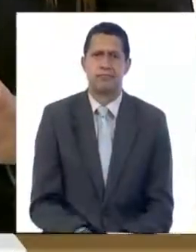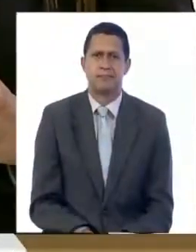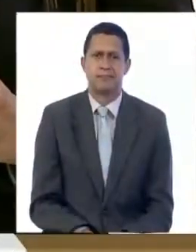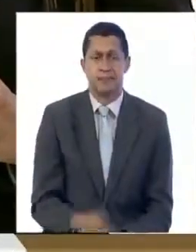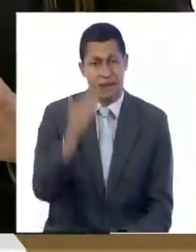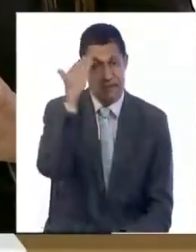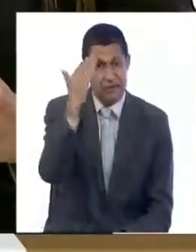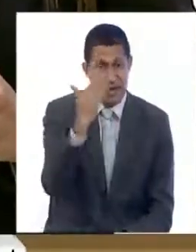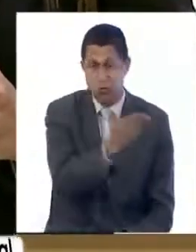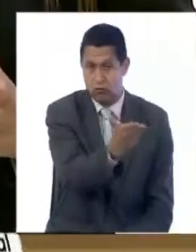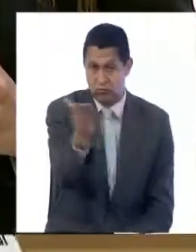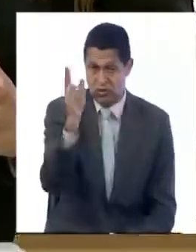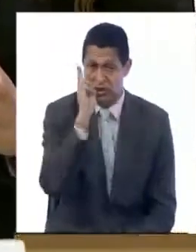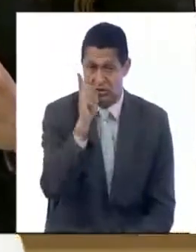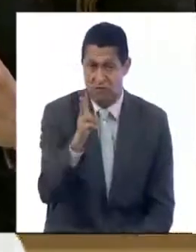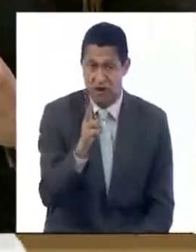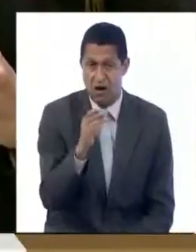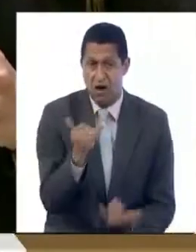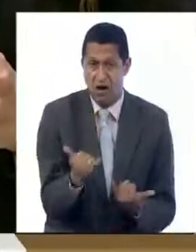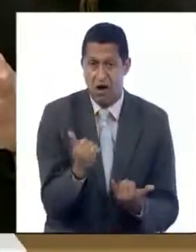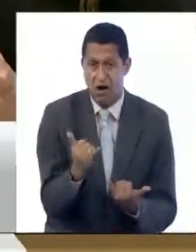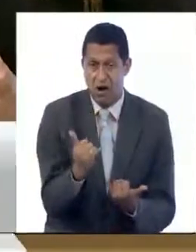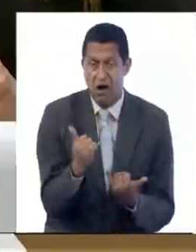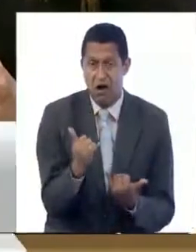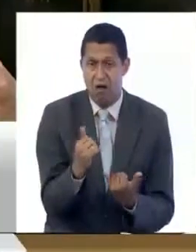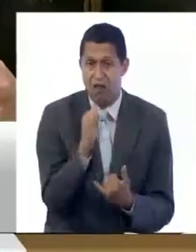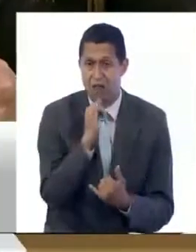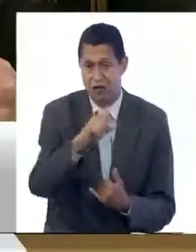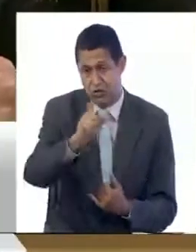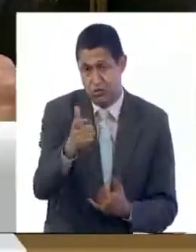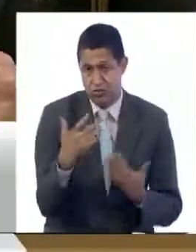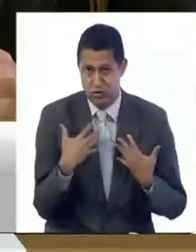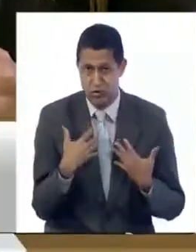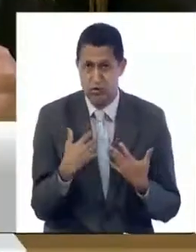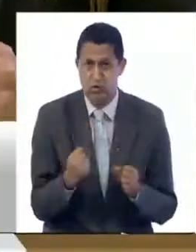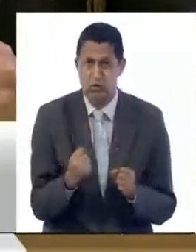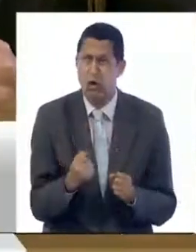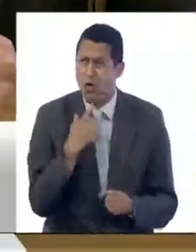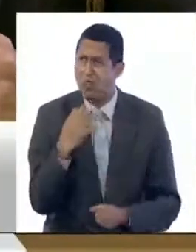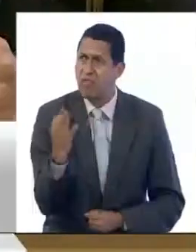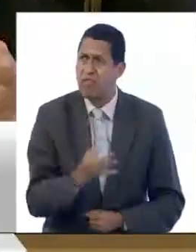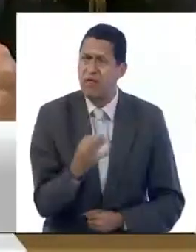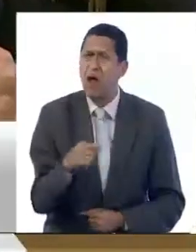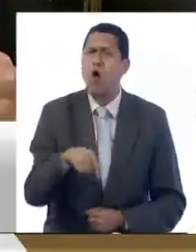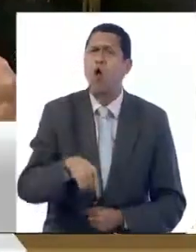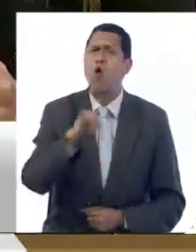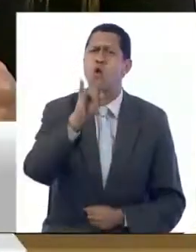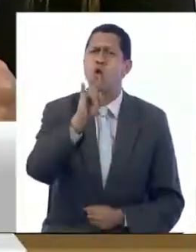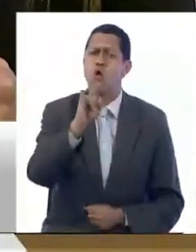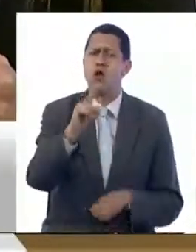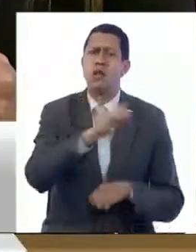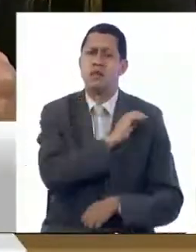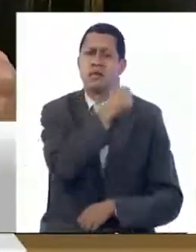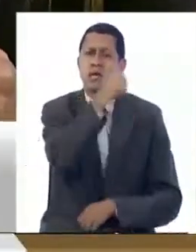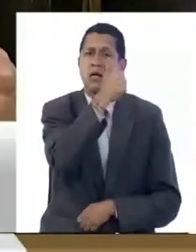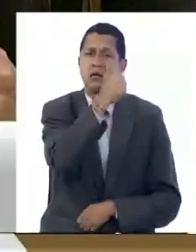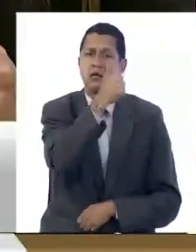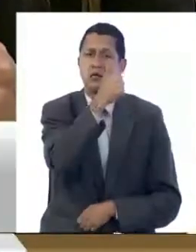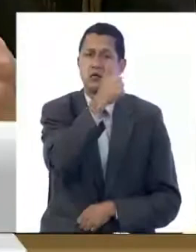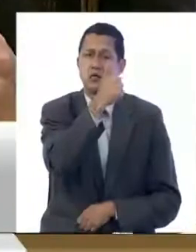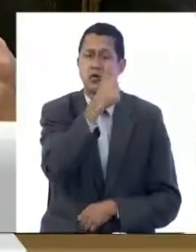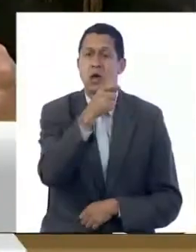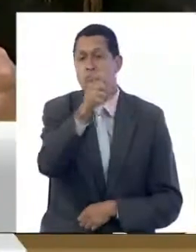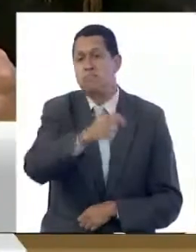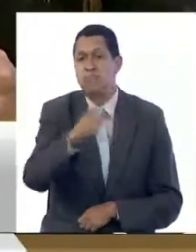Un saludo a todas las personas que sintonizan a esta hora Noticias Globovisión Salud. Efectivamente, este lunes, el director ejecutivo de